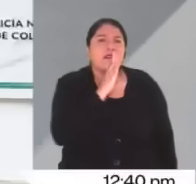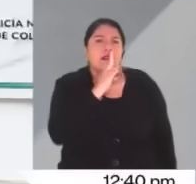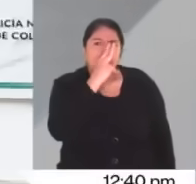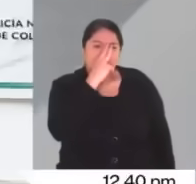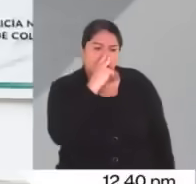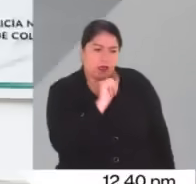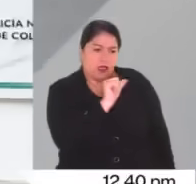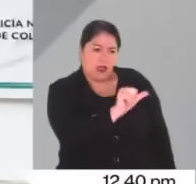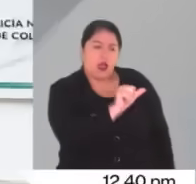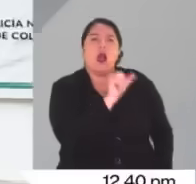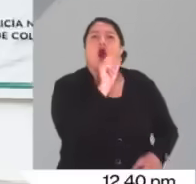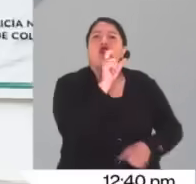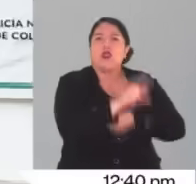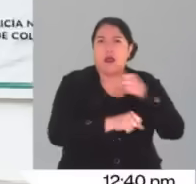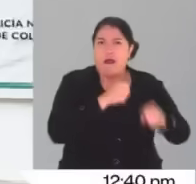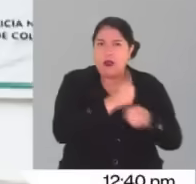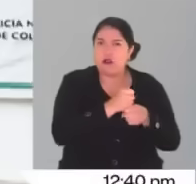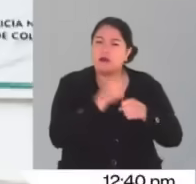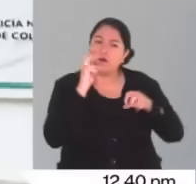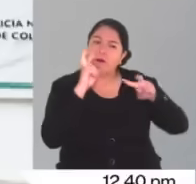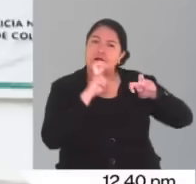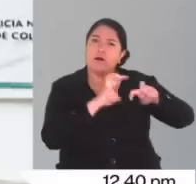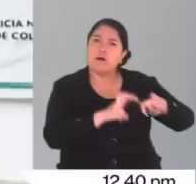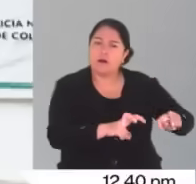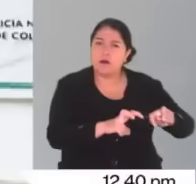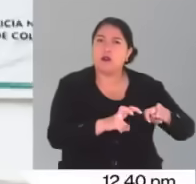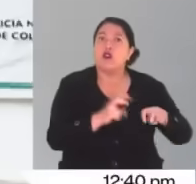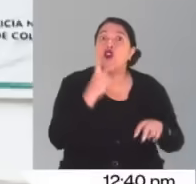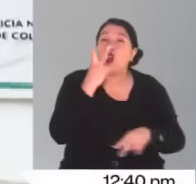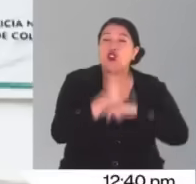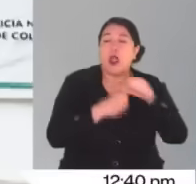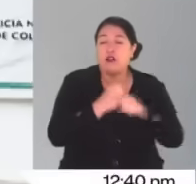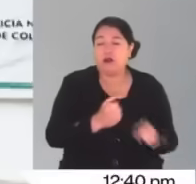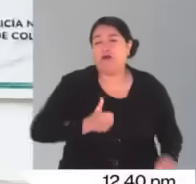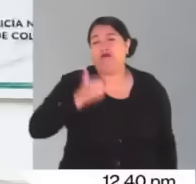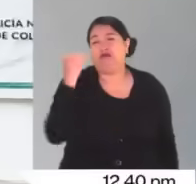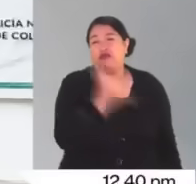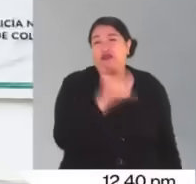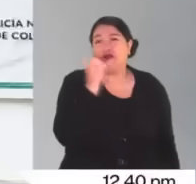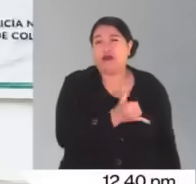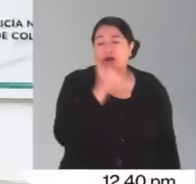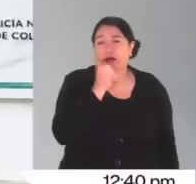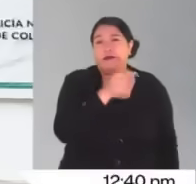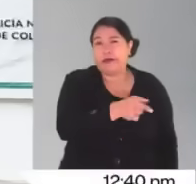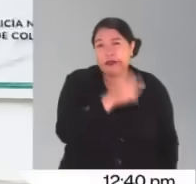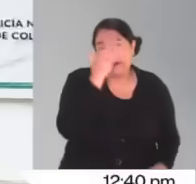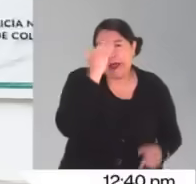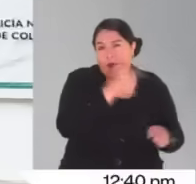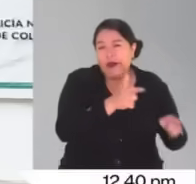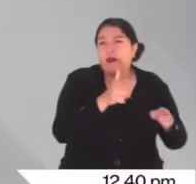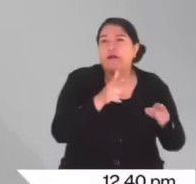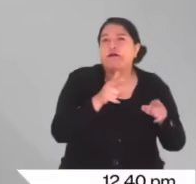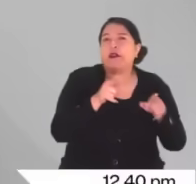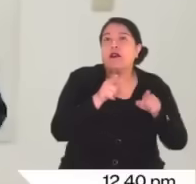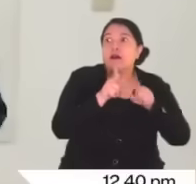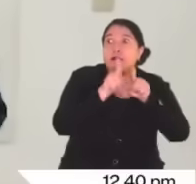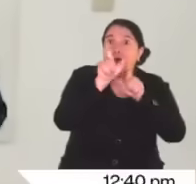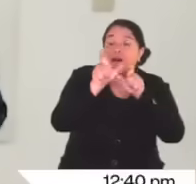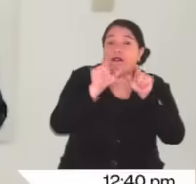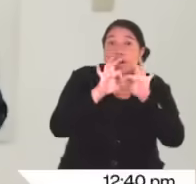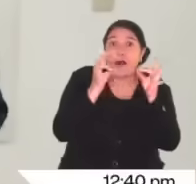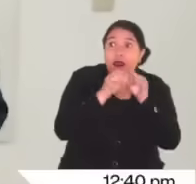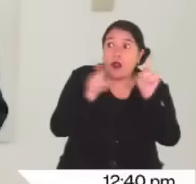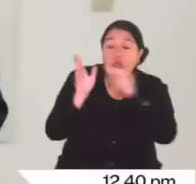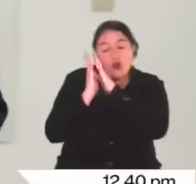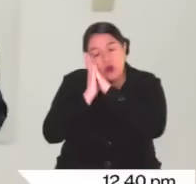años según la investigación el hombre la accedió por 2 años aprovechando su condición y mientras sus familiares dormían